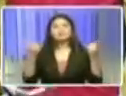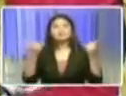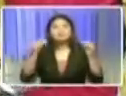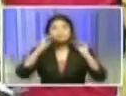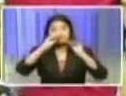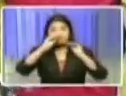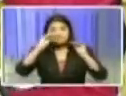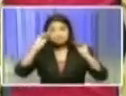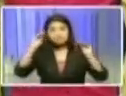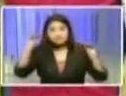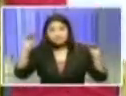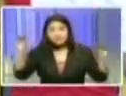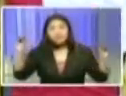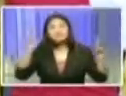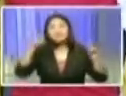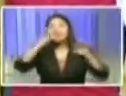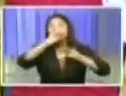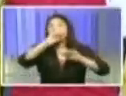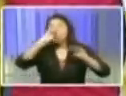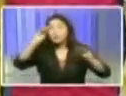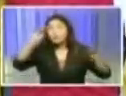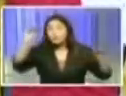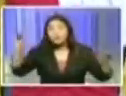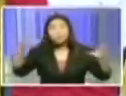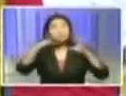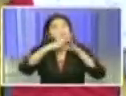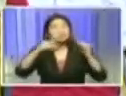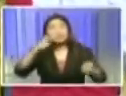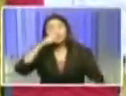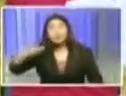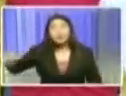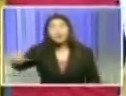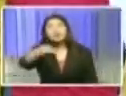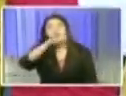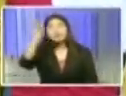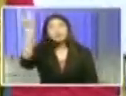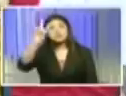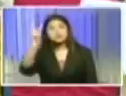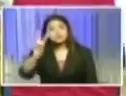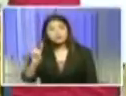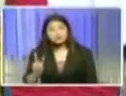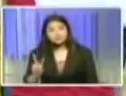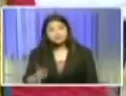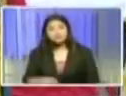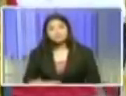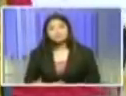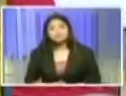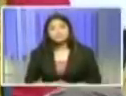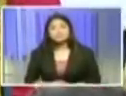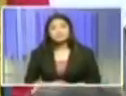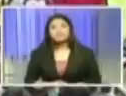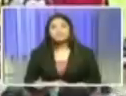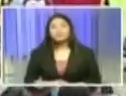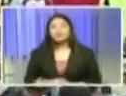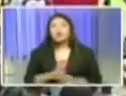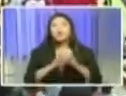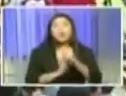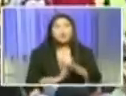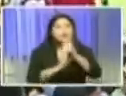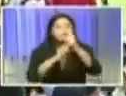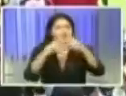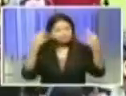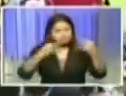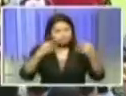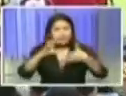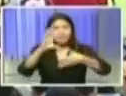llamo y convoco a todo el pueblo de Venezuela, a todos los líderes honestos de